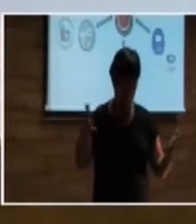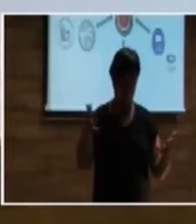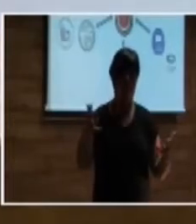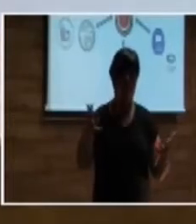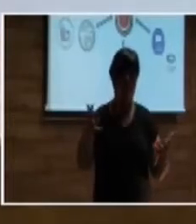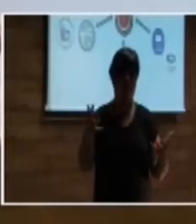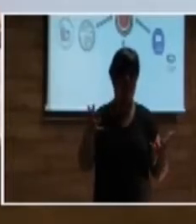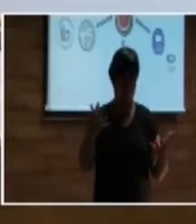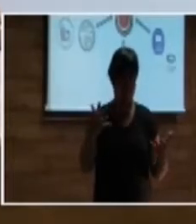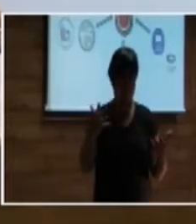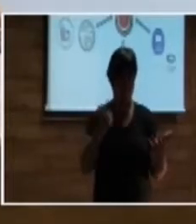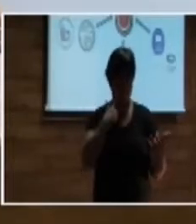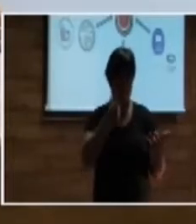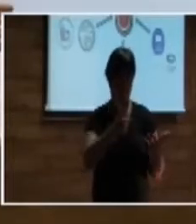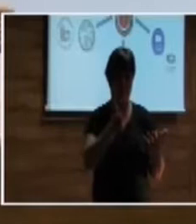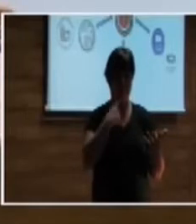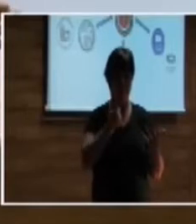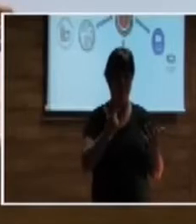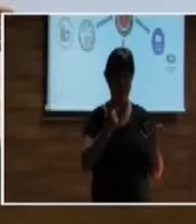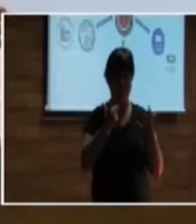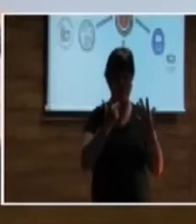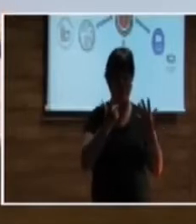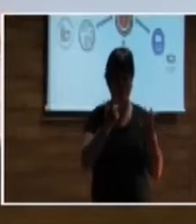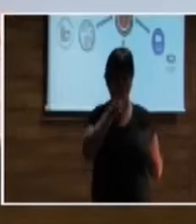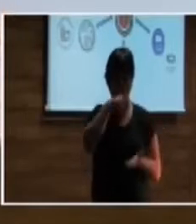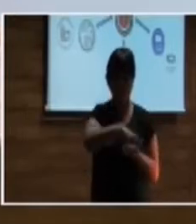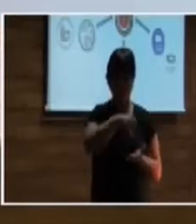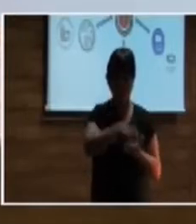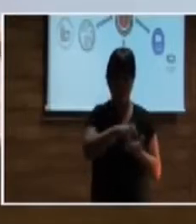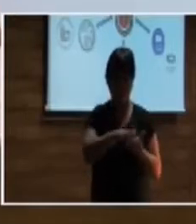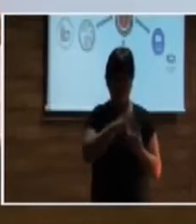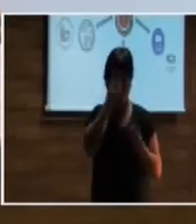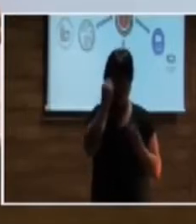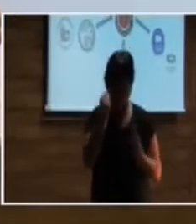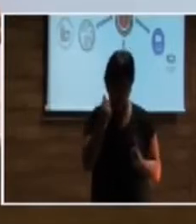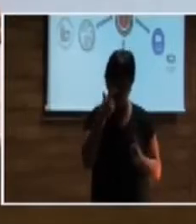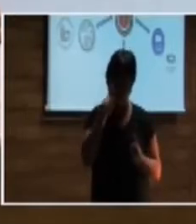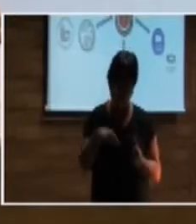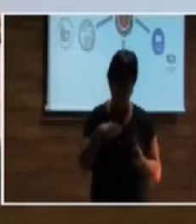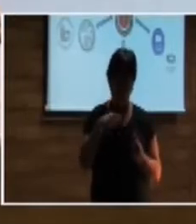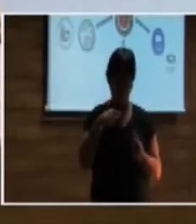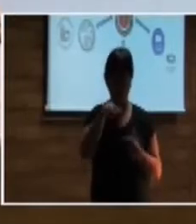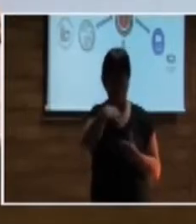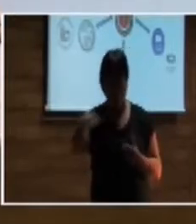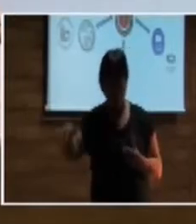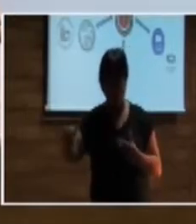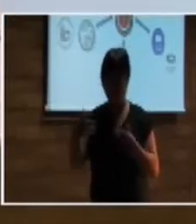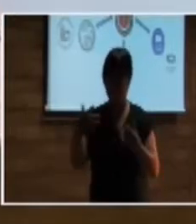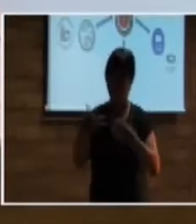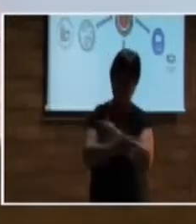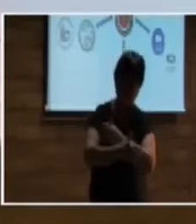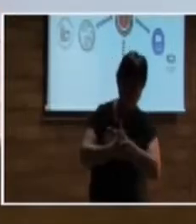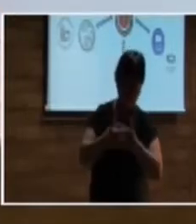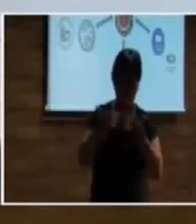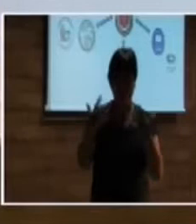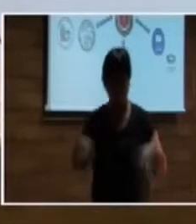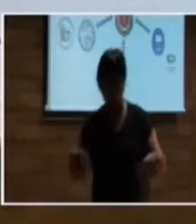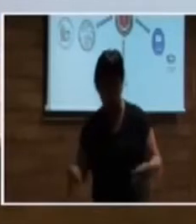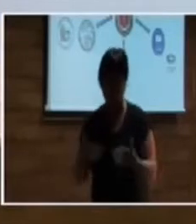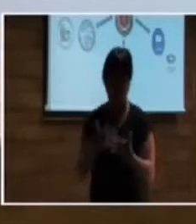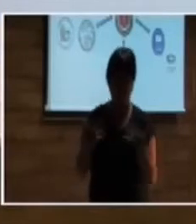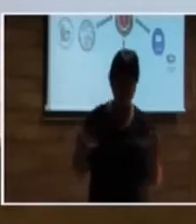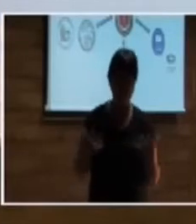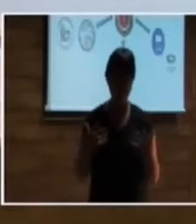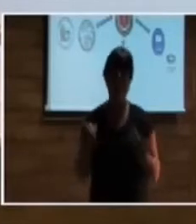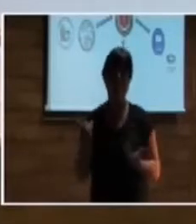carenciado, y estamos desarrollando un centro de Alzheimer en poblaciones humildes, y un hospital que tiene